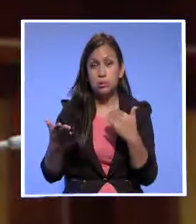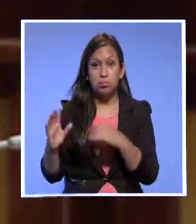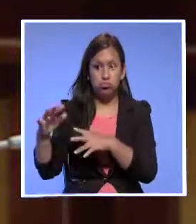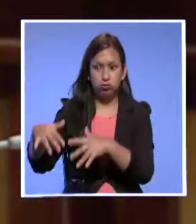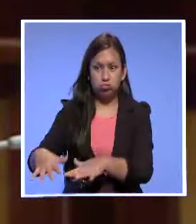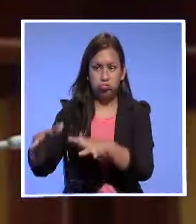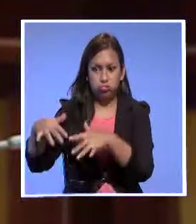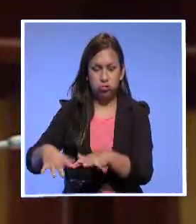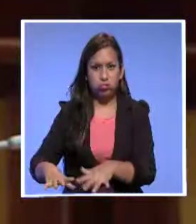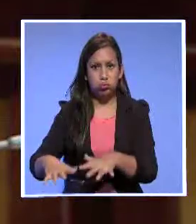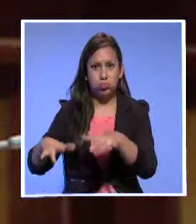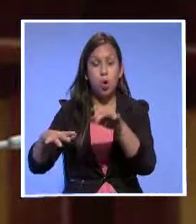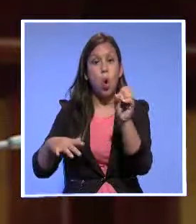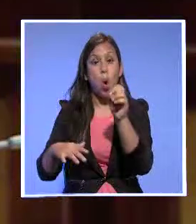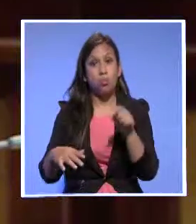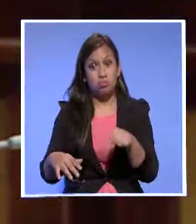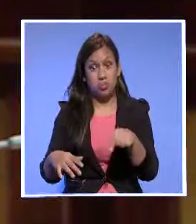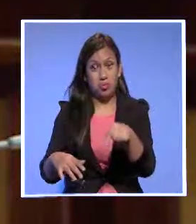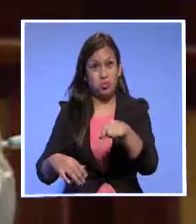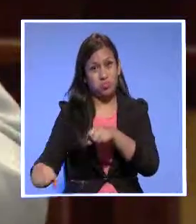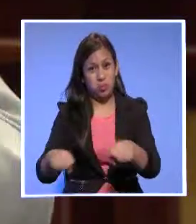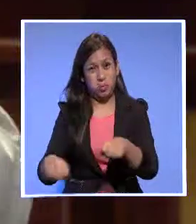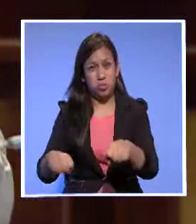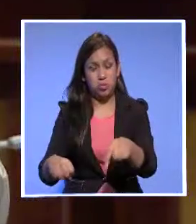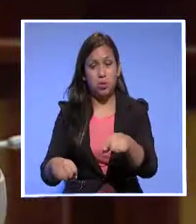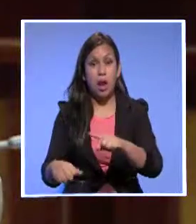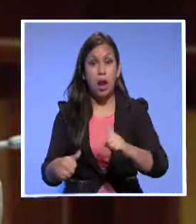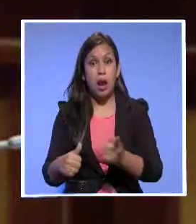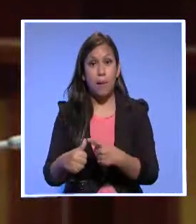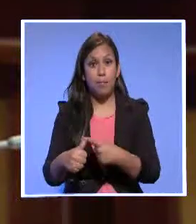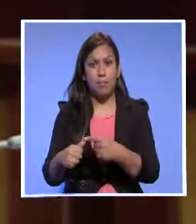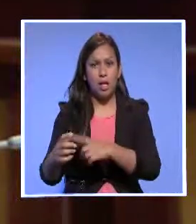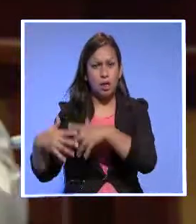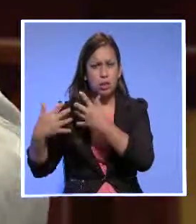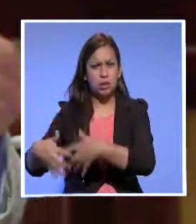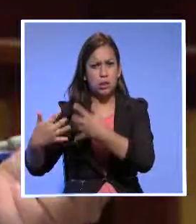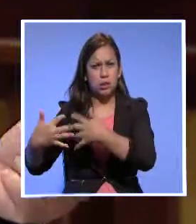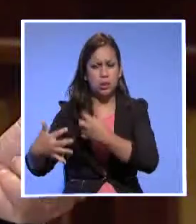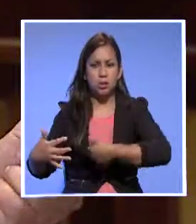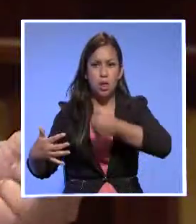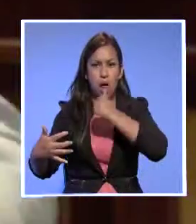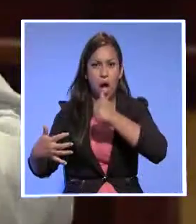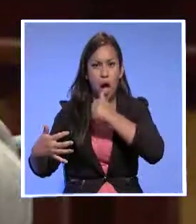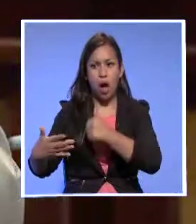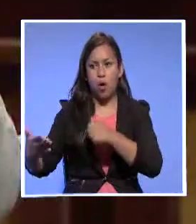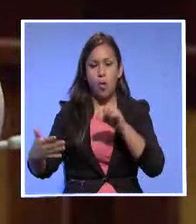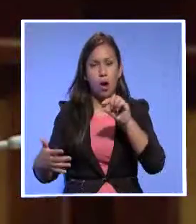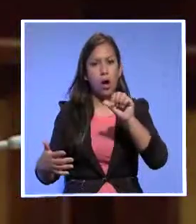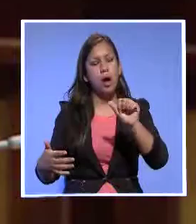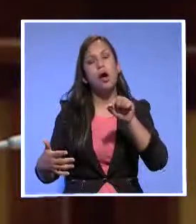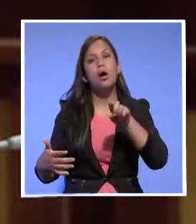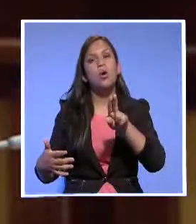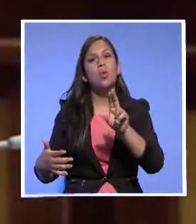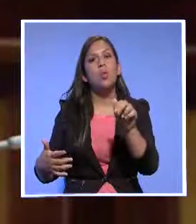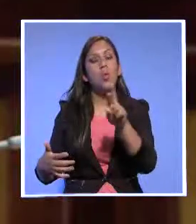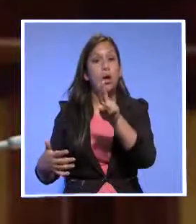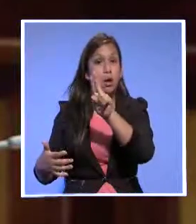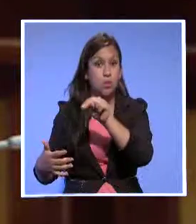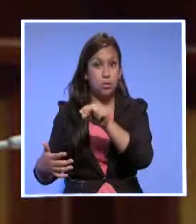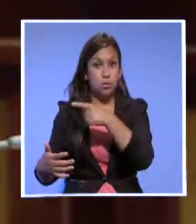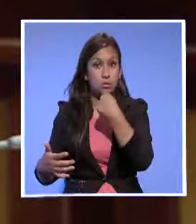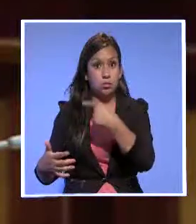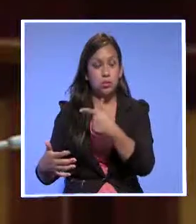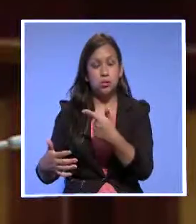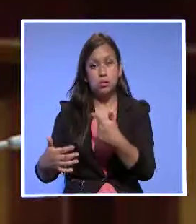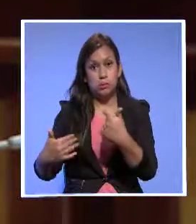o en el terremoto porque la primera planta en entrar en producción agua potable fue la de guarumo una vez que se restituyó el servicio eléctrica